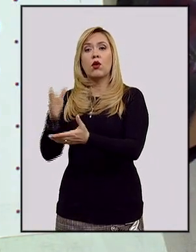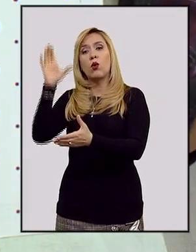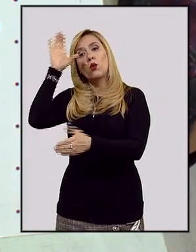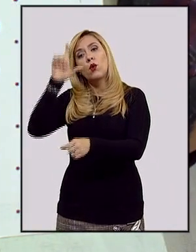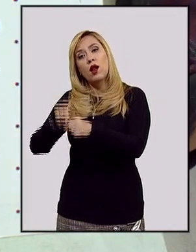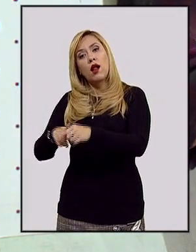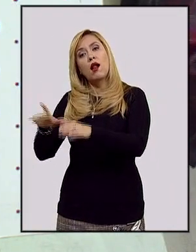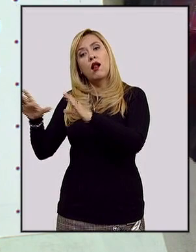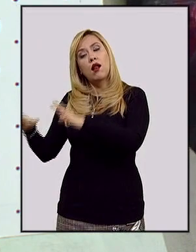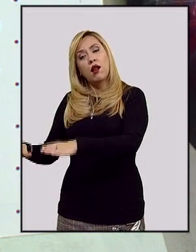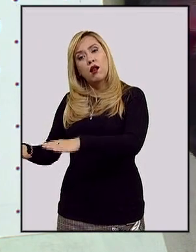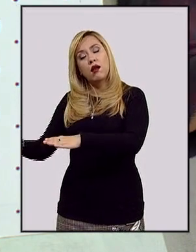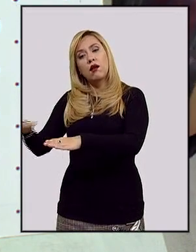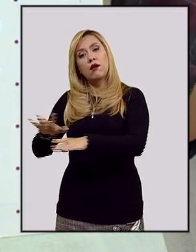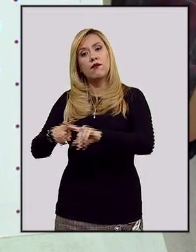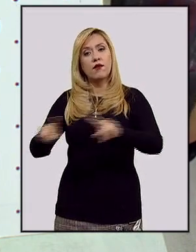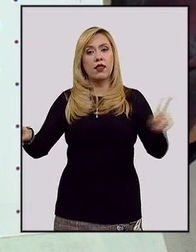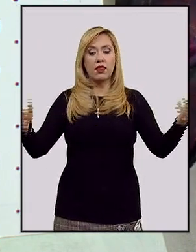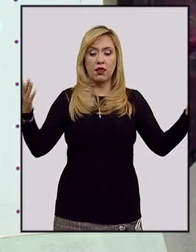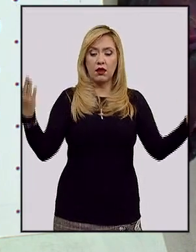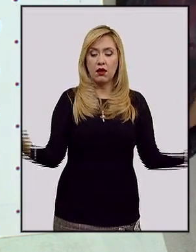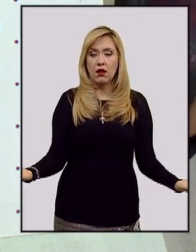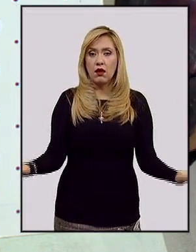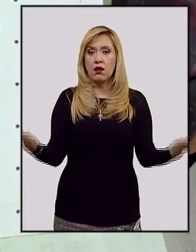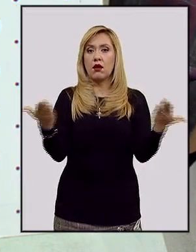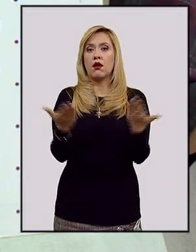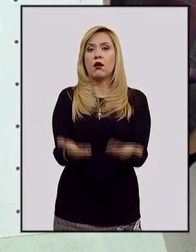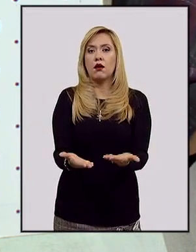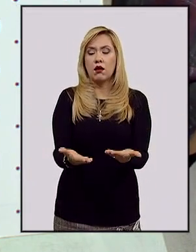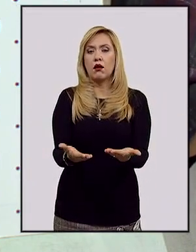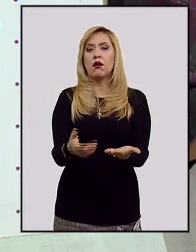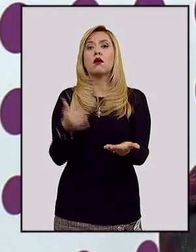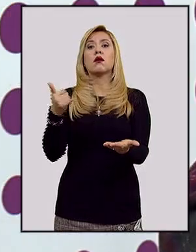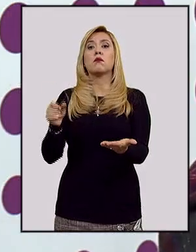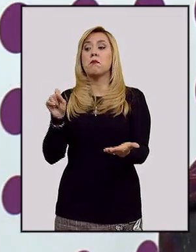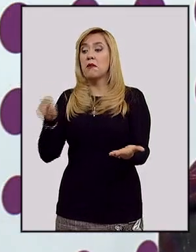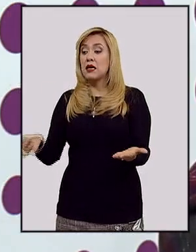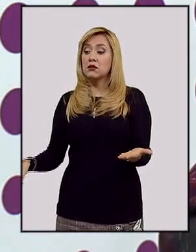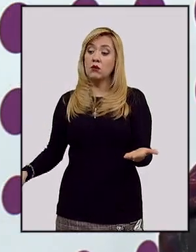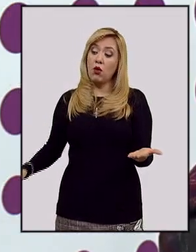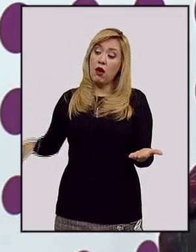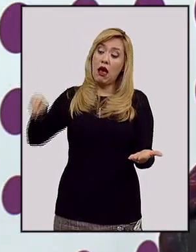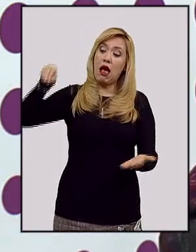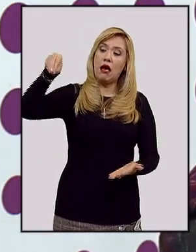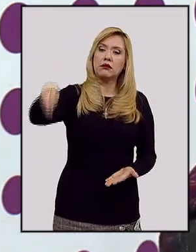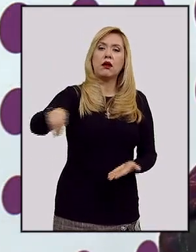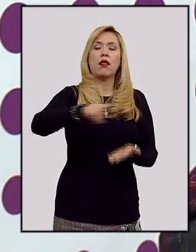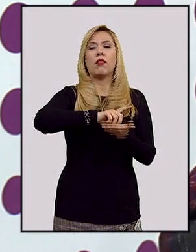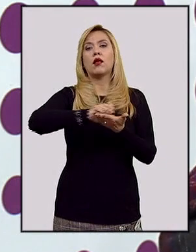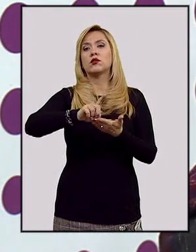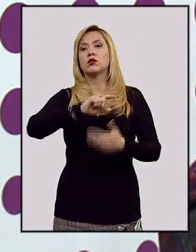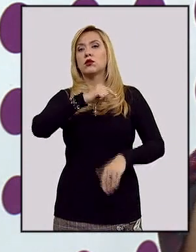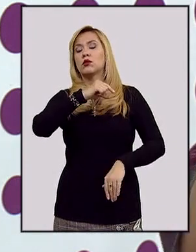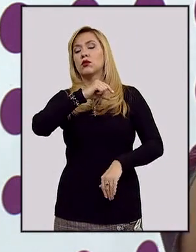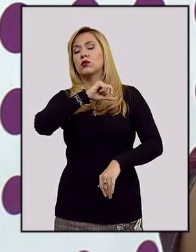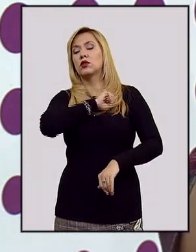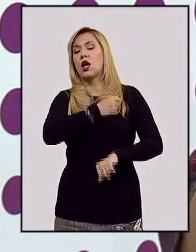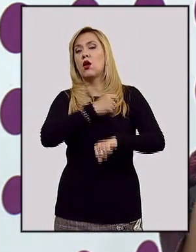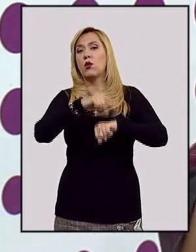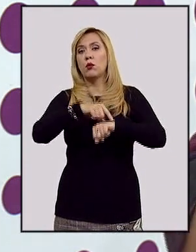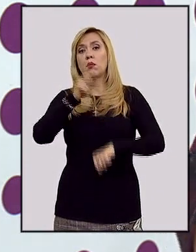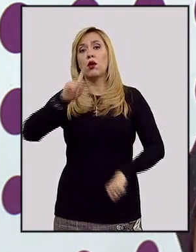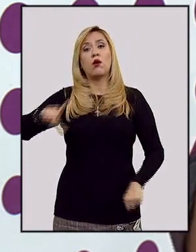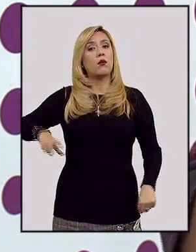nivel de importancia a este tipo de derechos, en el cual está el derecho a la salud. Pero lo cierto es que el Estado tiene una obligación